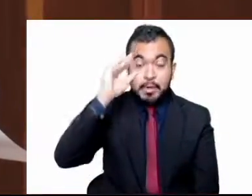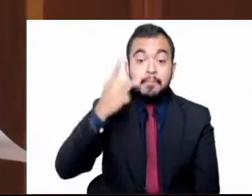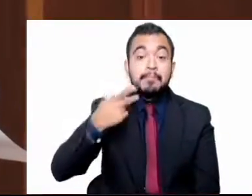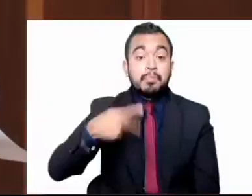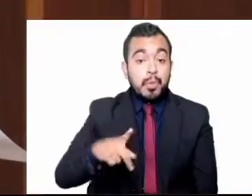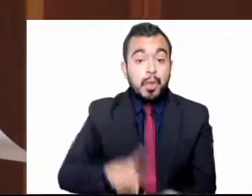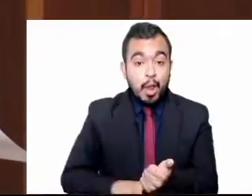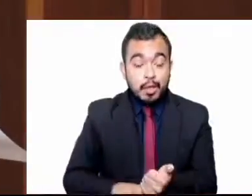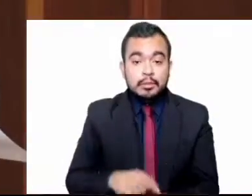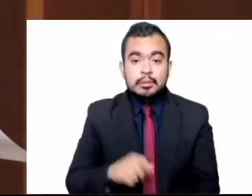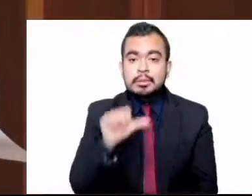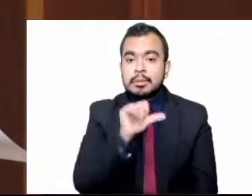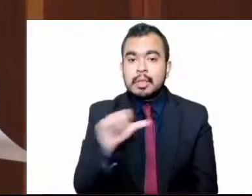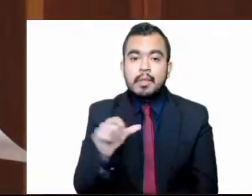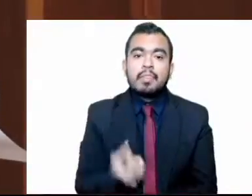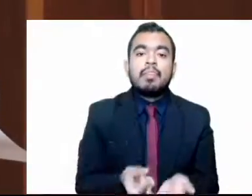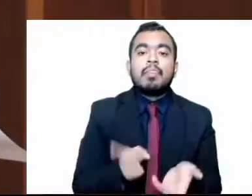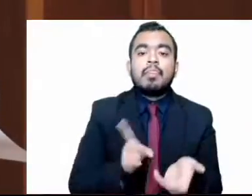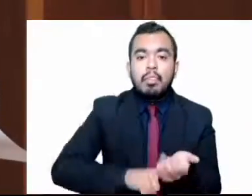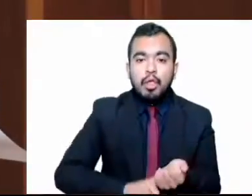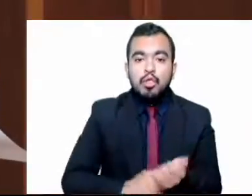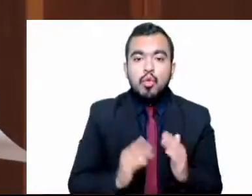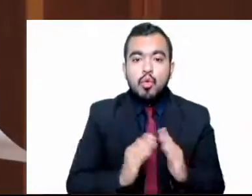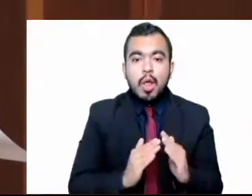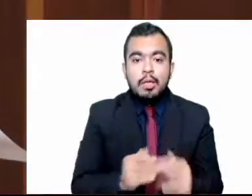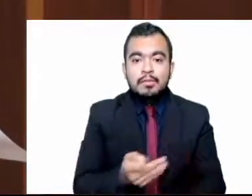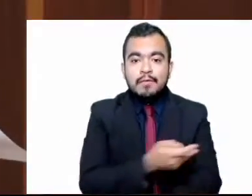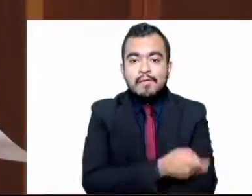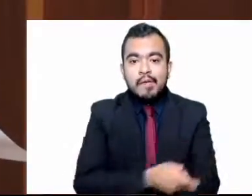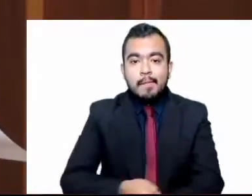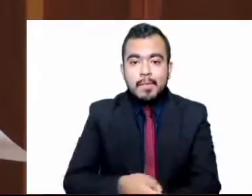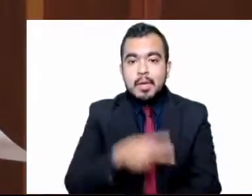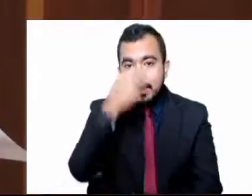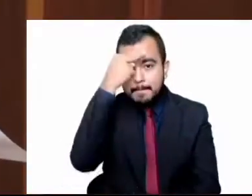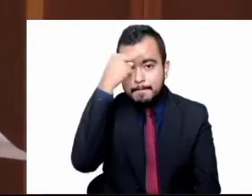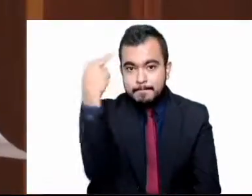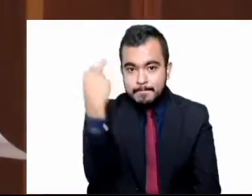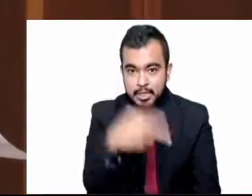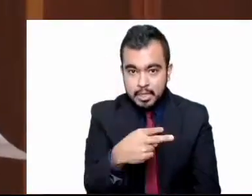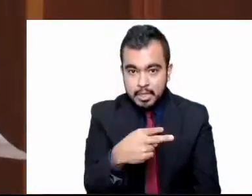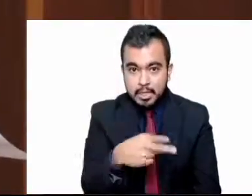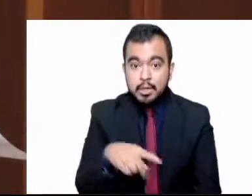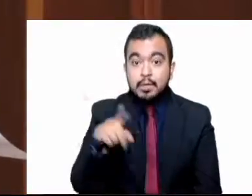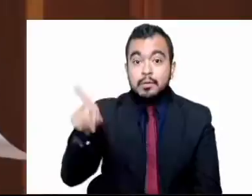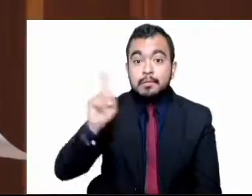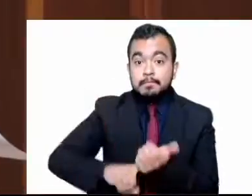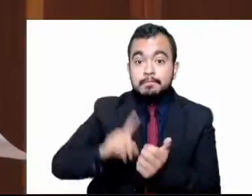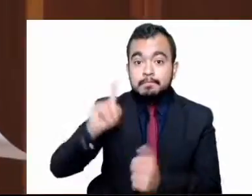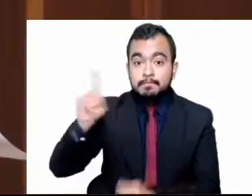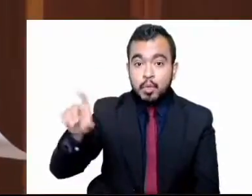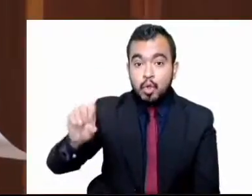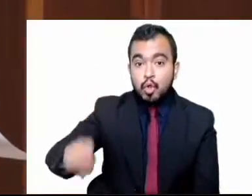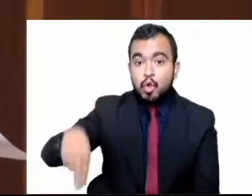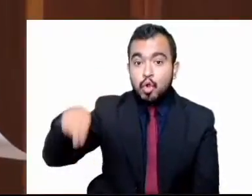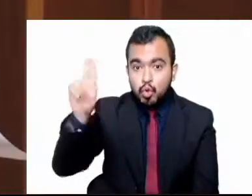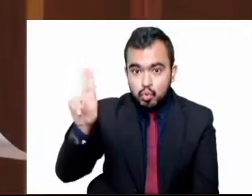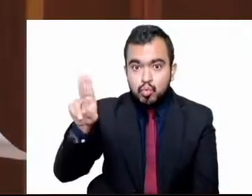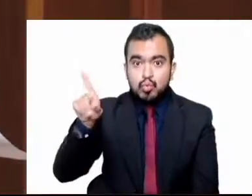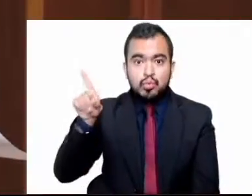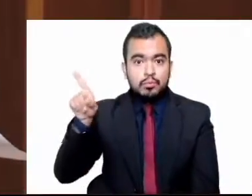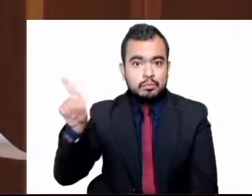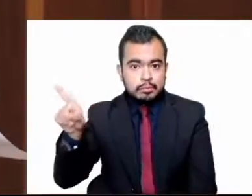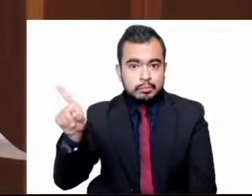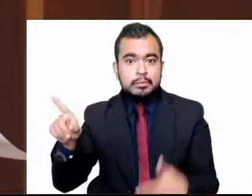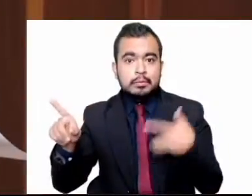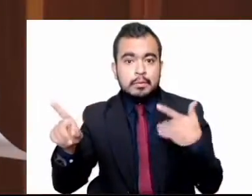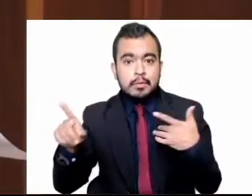seno de los hogares mexicanos, a tal grado de que el órgano internacional de la Organización de las Naciones Unidas, destinado a fomentar